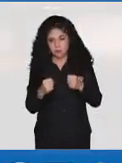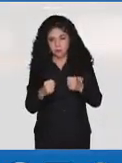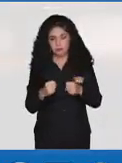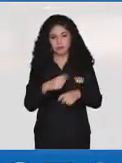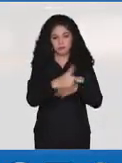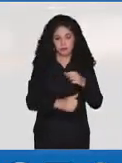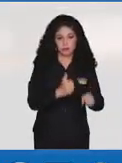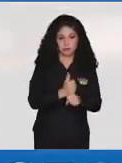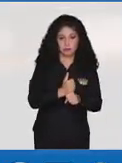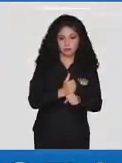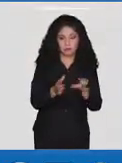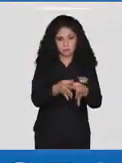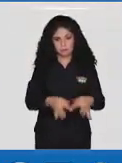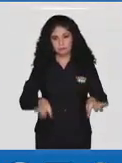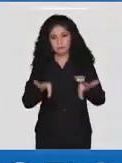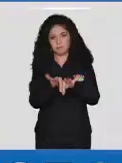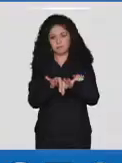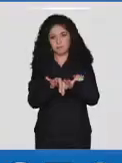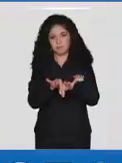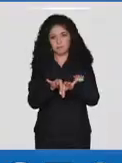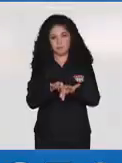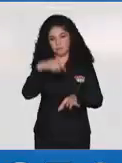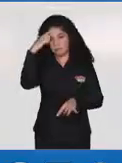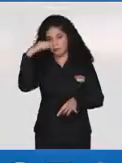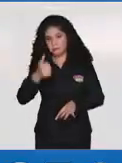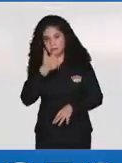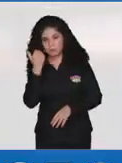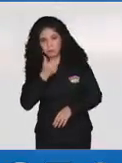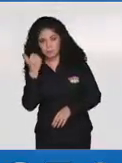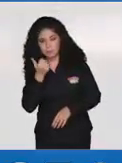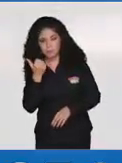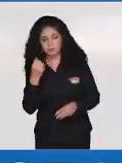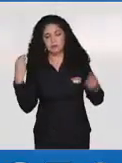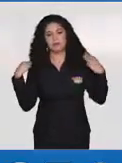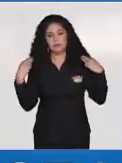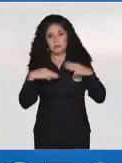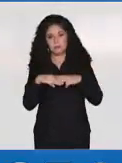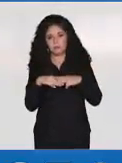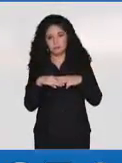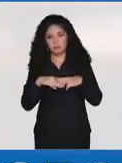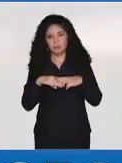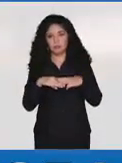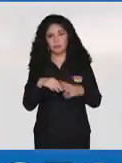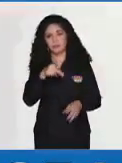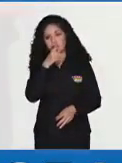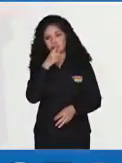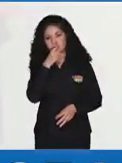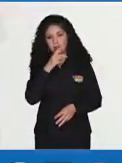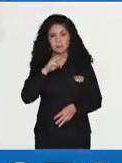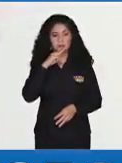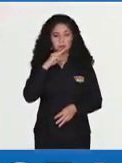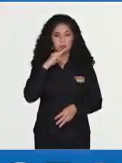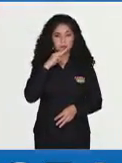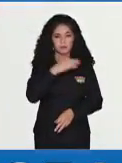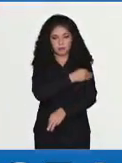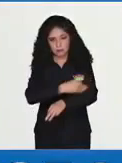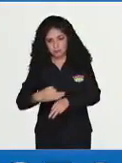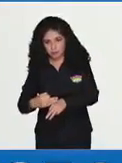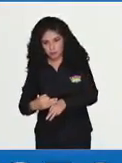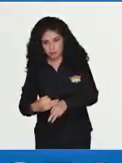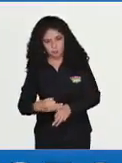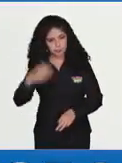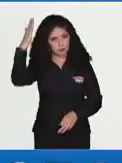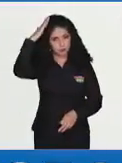en donde los alumnos, profesores, padres de familia y autoridades sumaremos